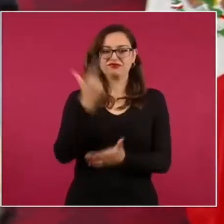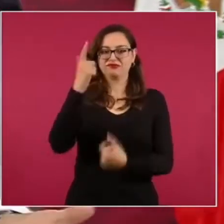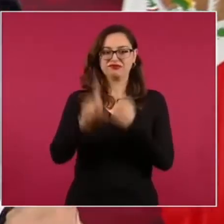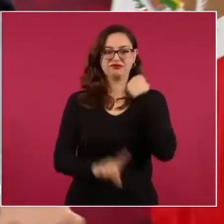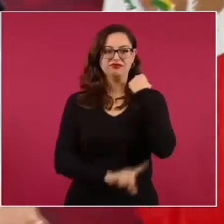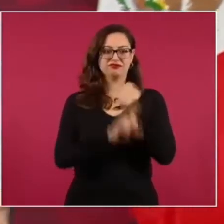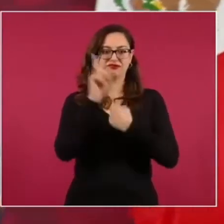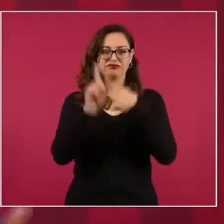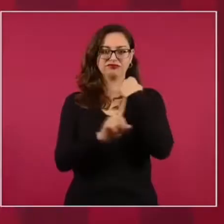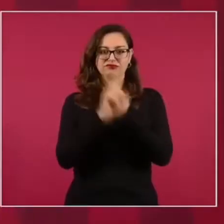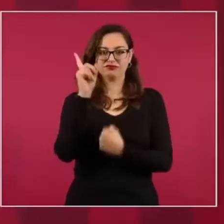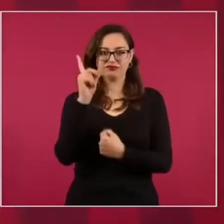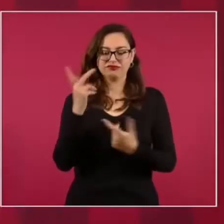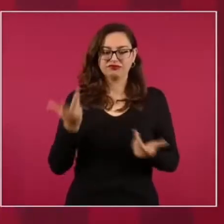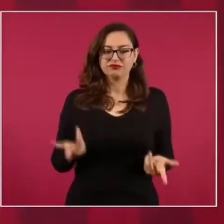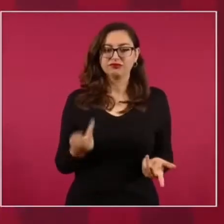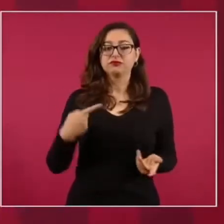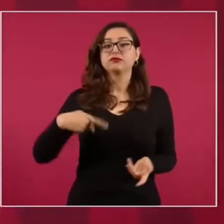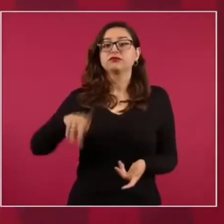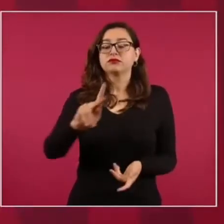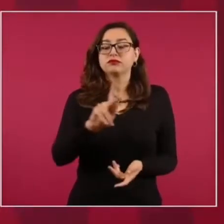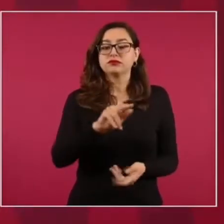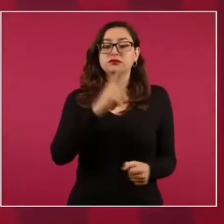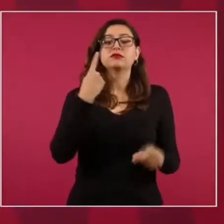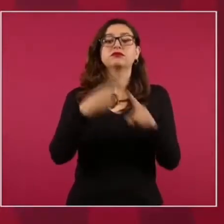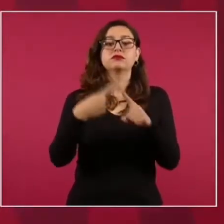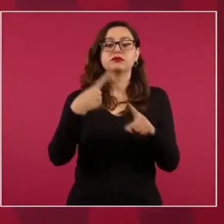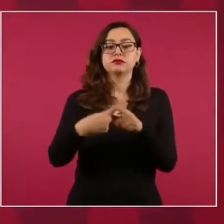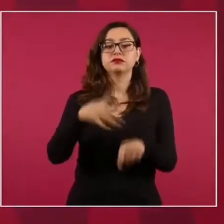mutuamente, eso fue el gobierno federal.